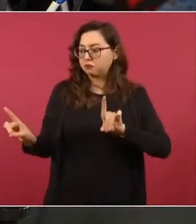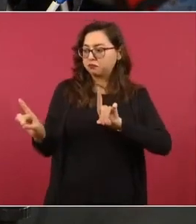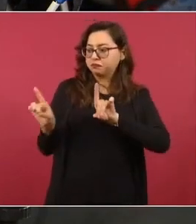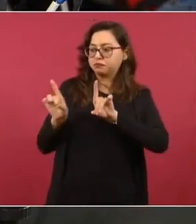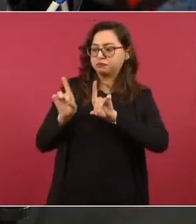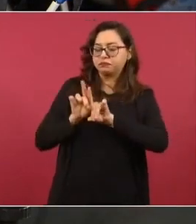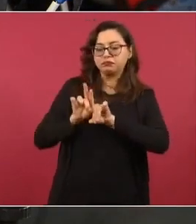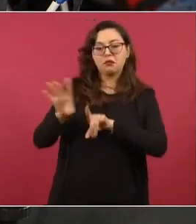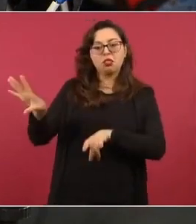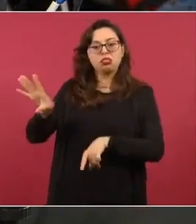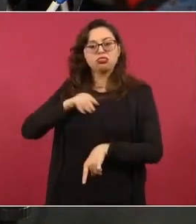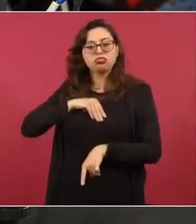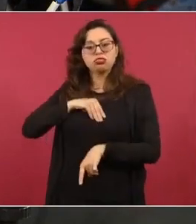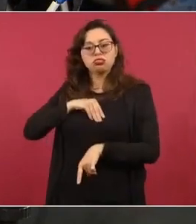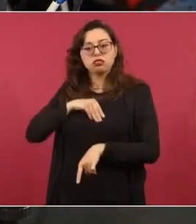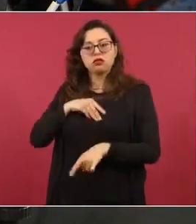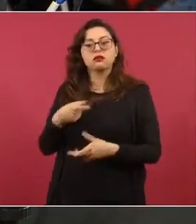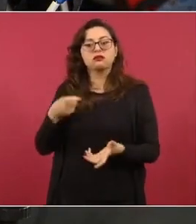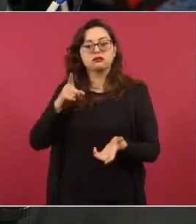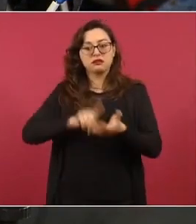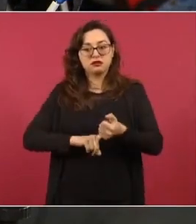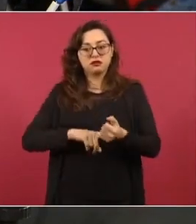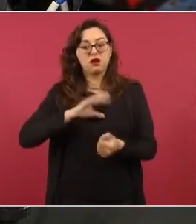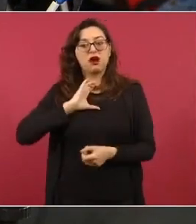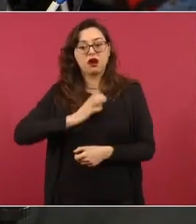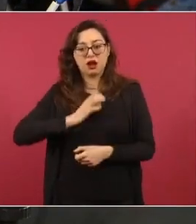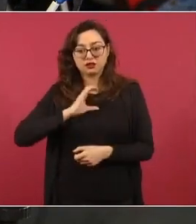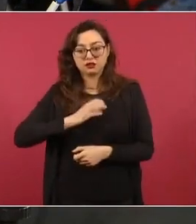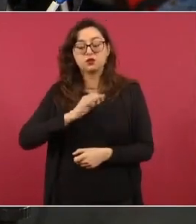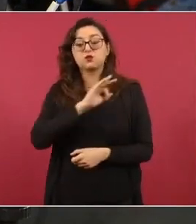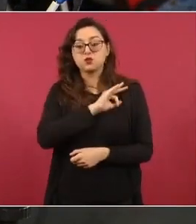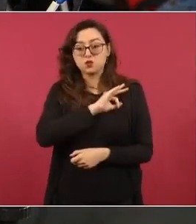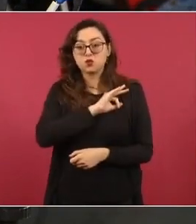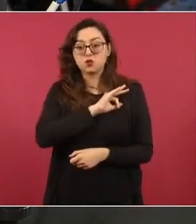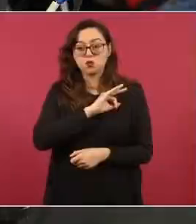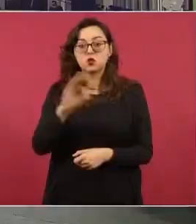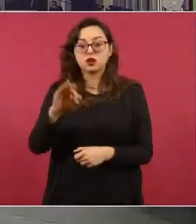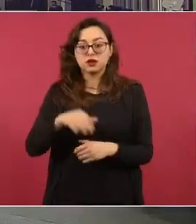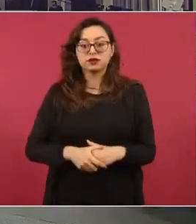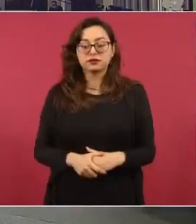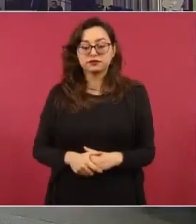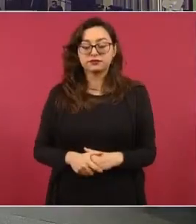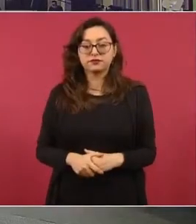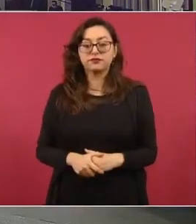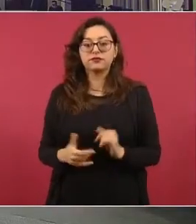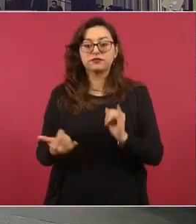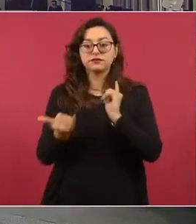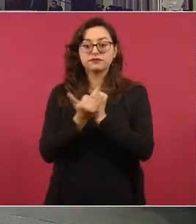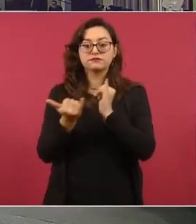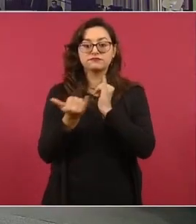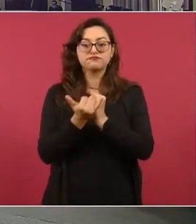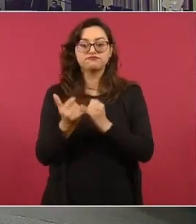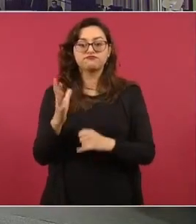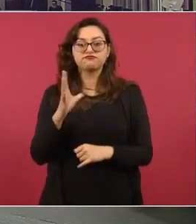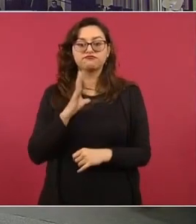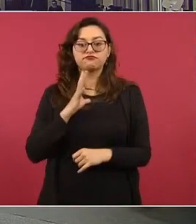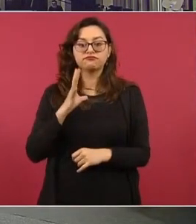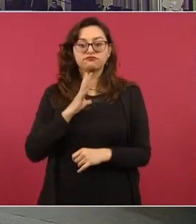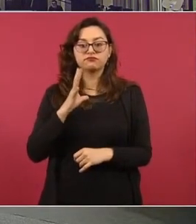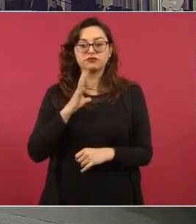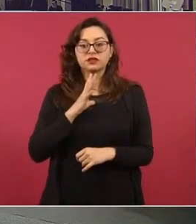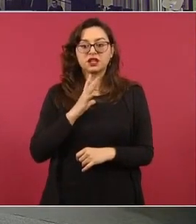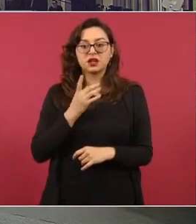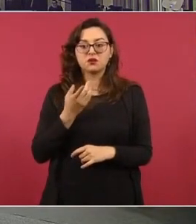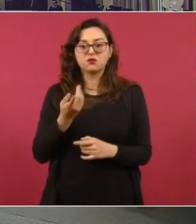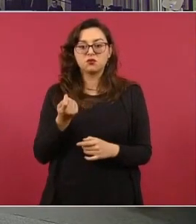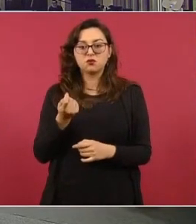ellas muchísimos tumores malignos. Hay unas lesiones precancerosas que empiezan a salir en el labio como